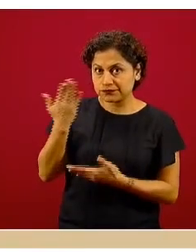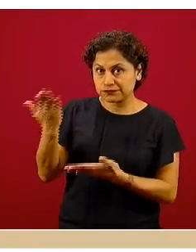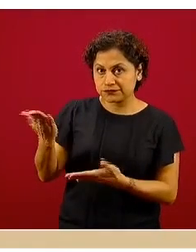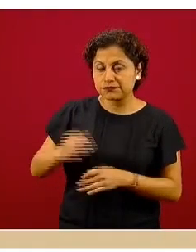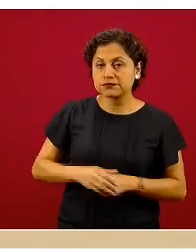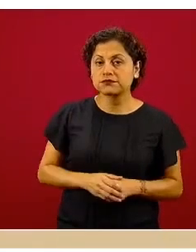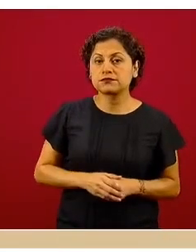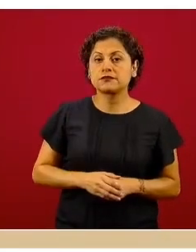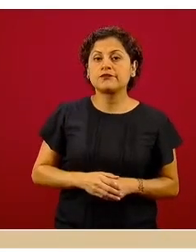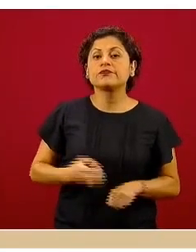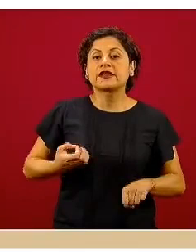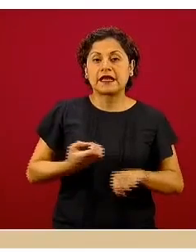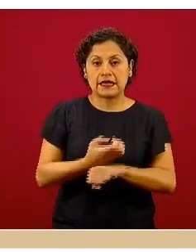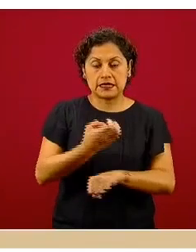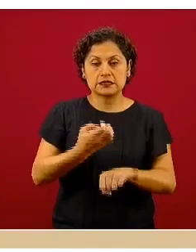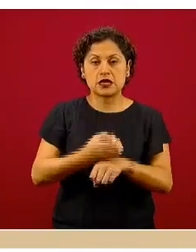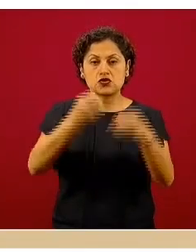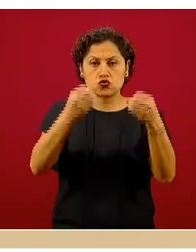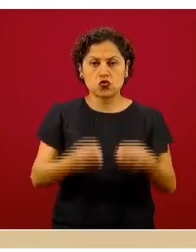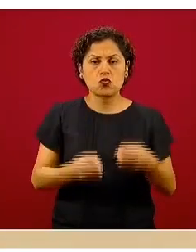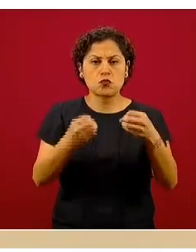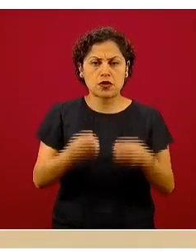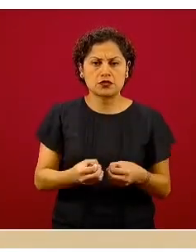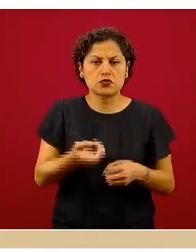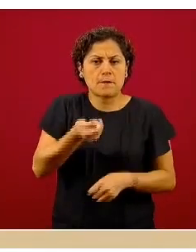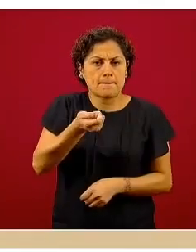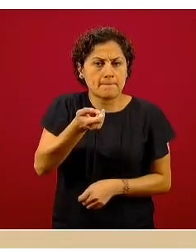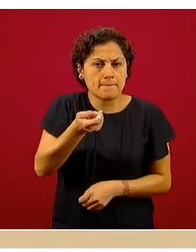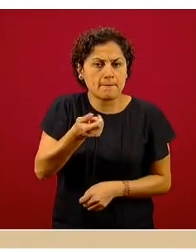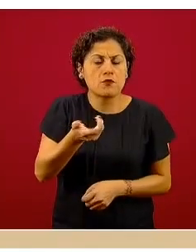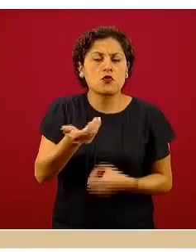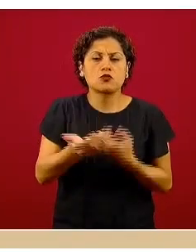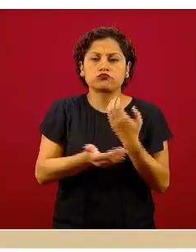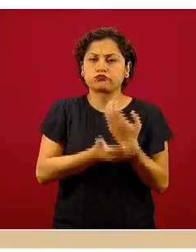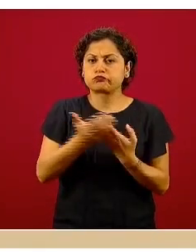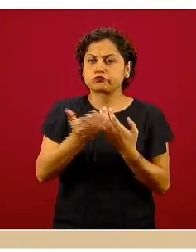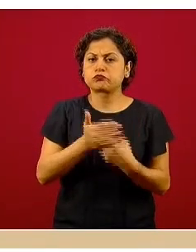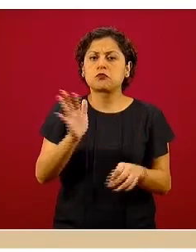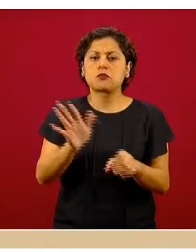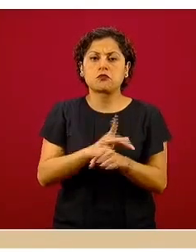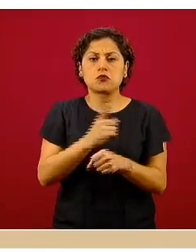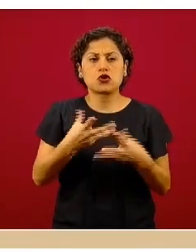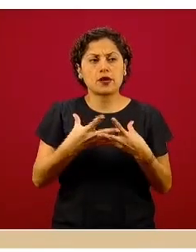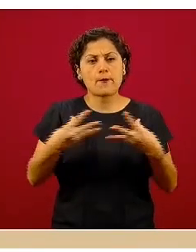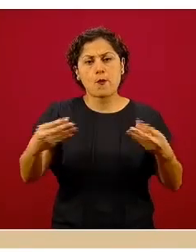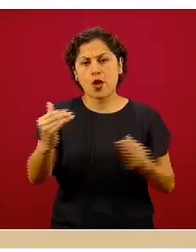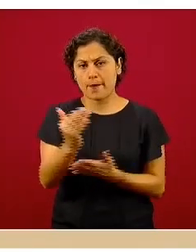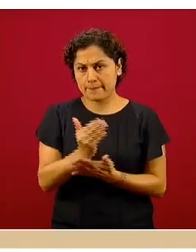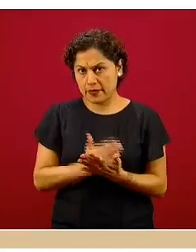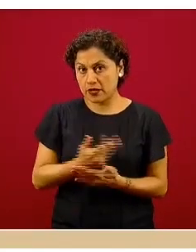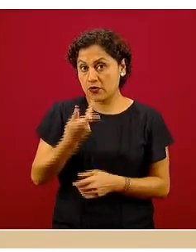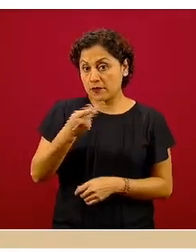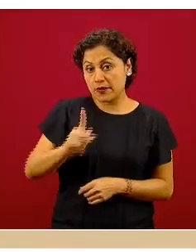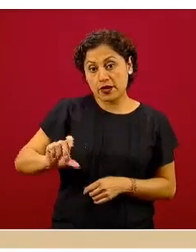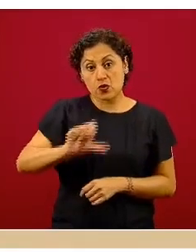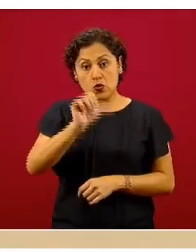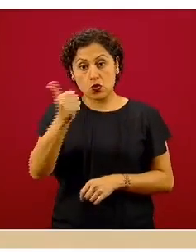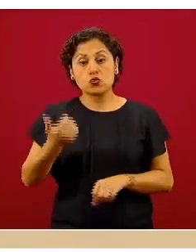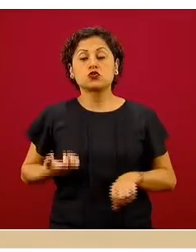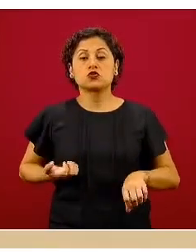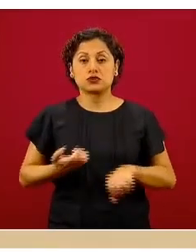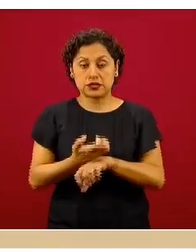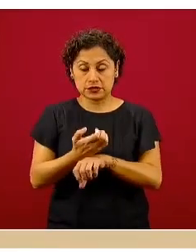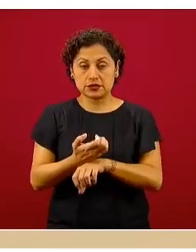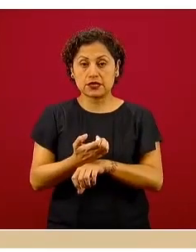poca ocupación porque todavía no tienen una carga importante de la enfermedad, Hay estados los que hemos estado dando seguimiento